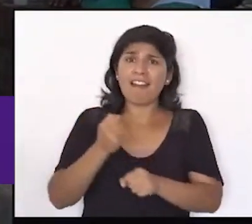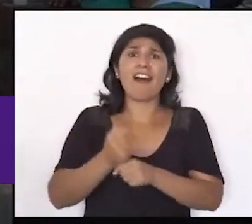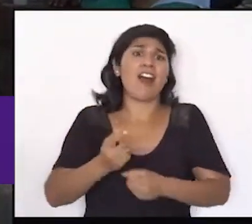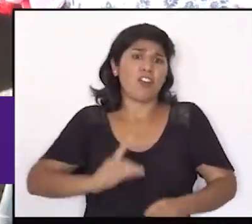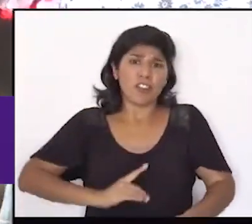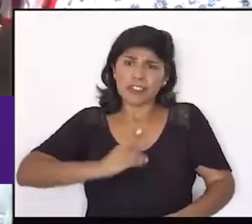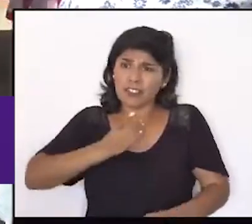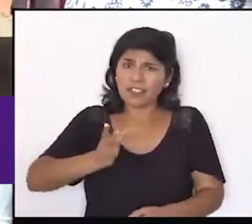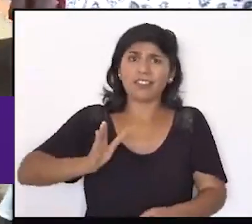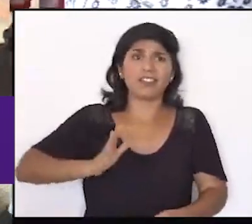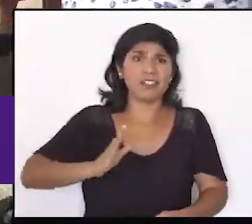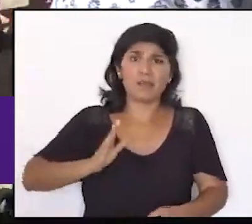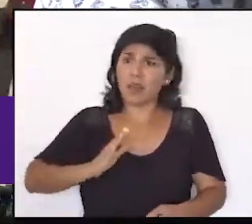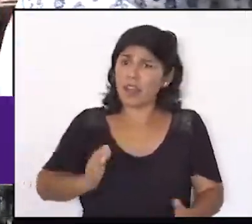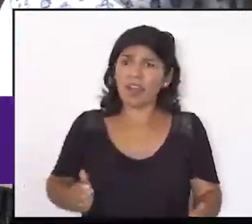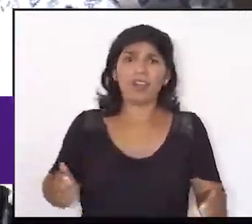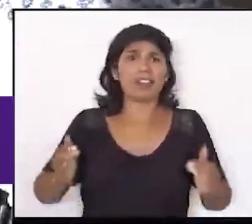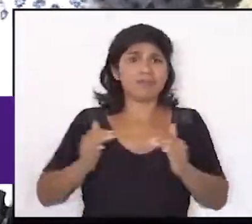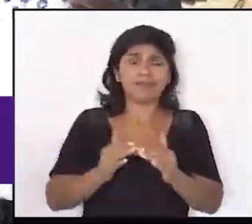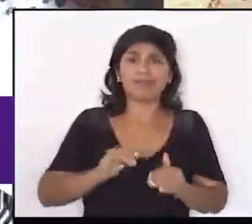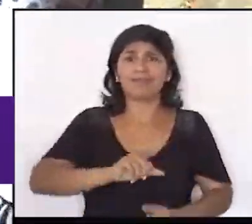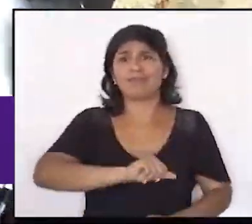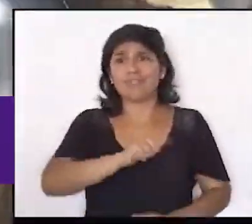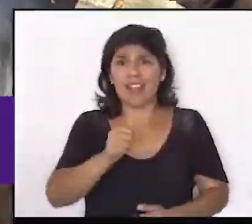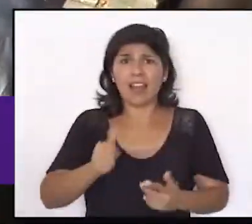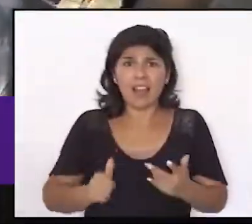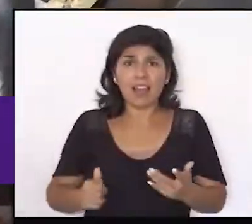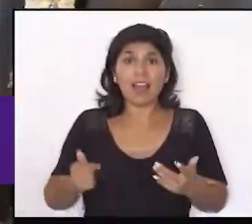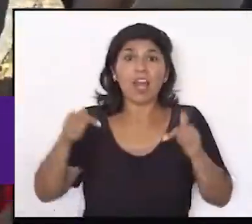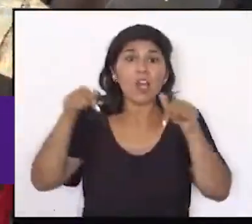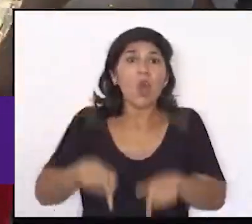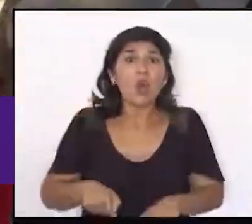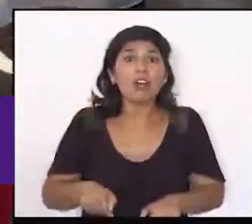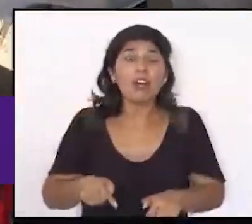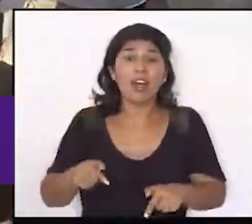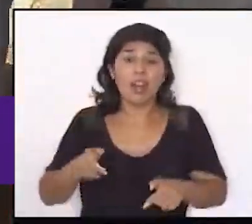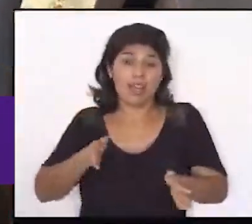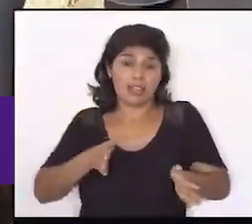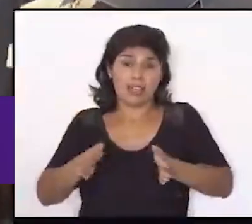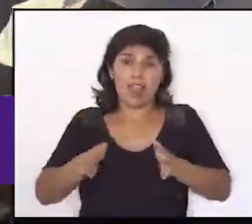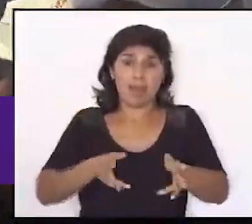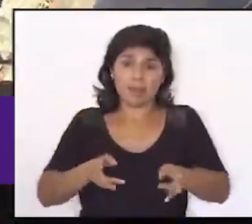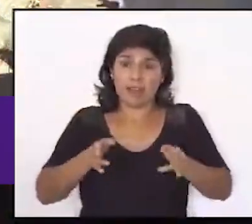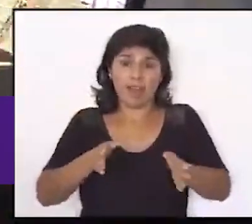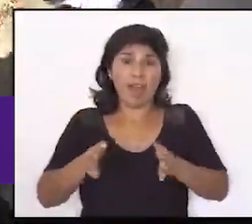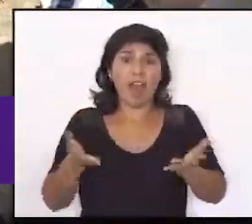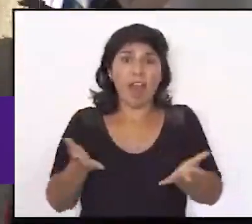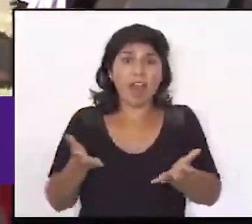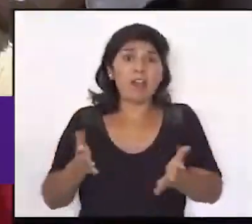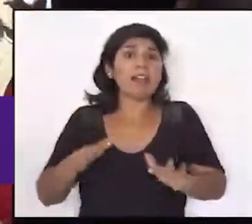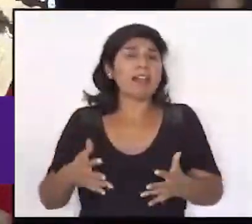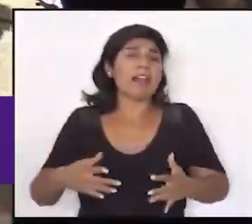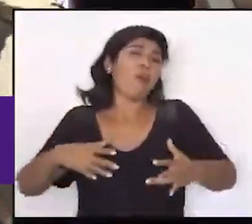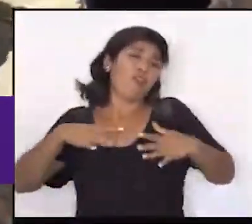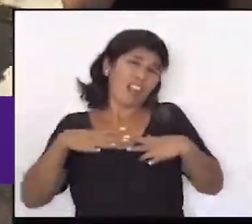el trabajo, derechos, la dignidad de la mujer. Y hoy día, en esta etapa, que es